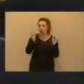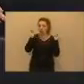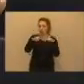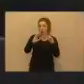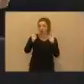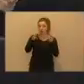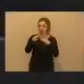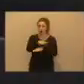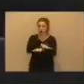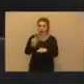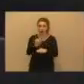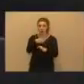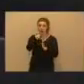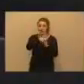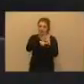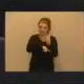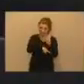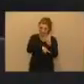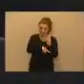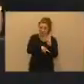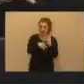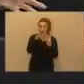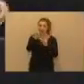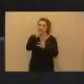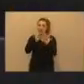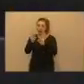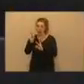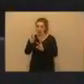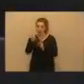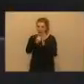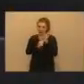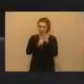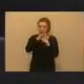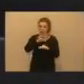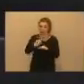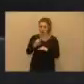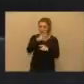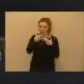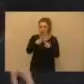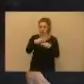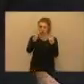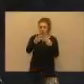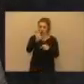que establezcan unas directrices de selección comunes para el conjunto del sector público autonómico.